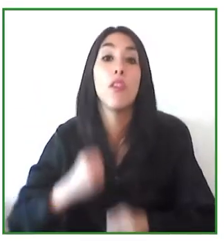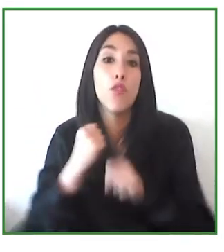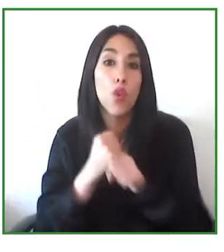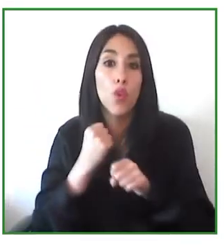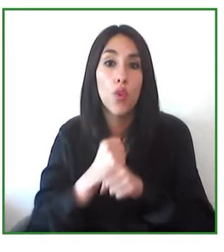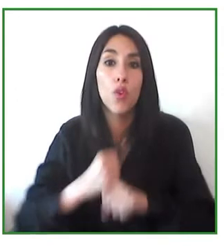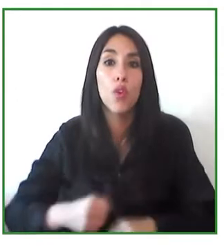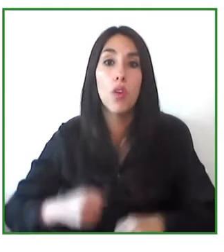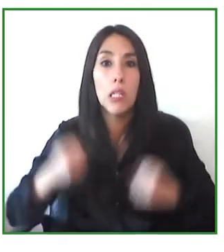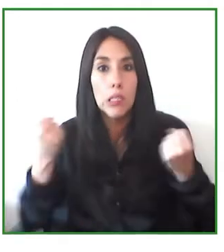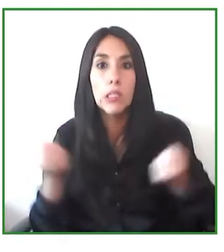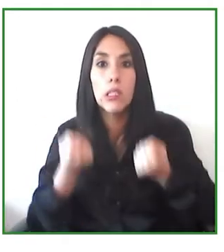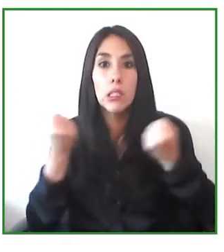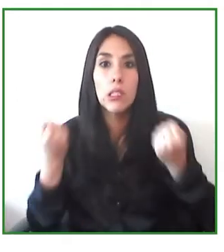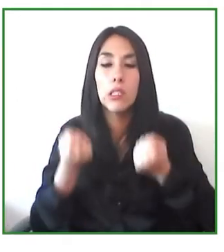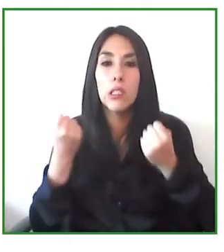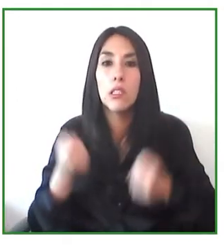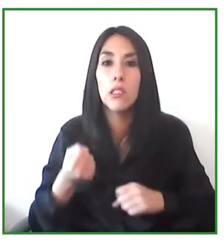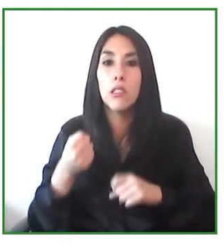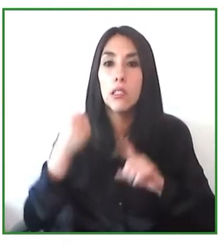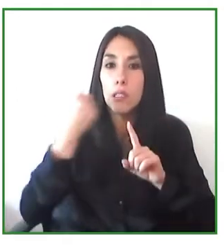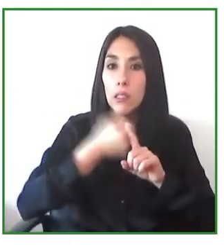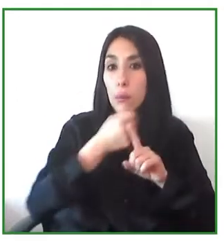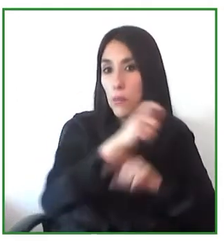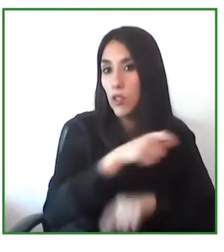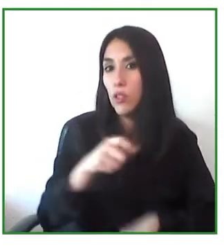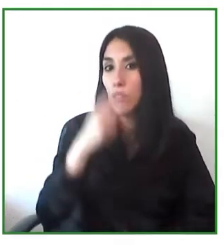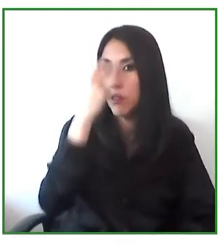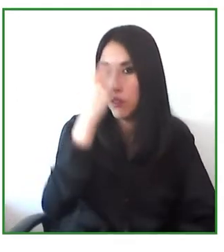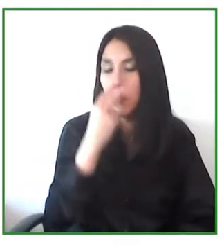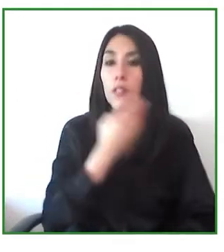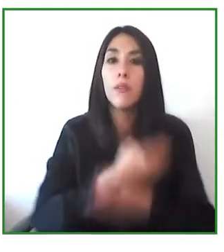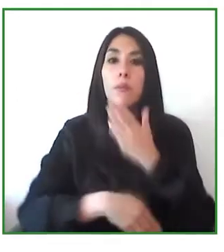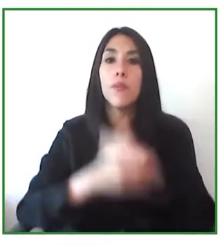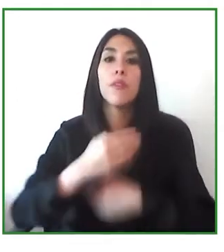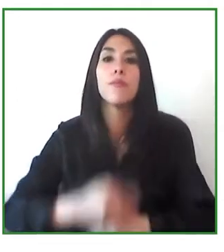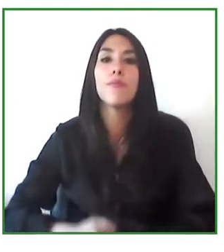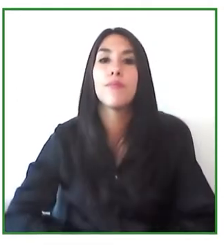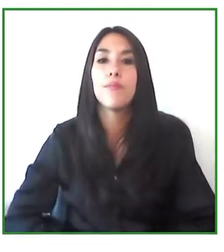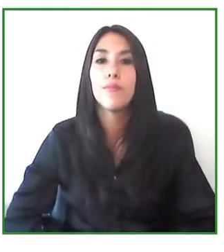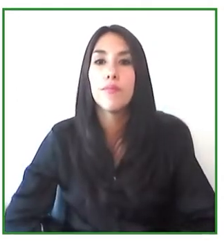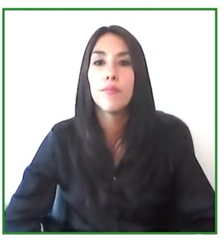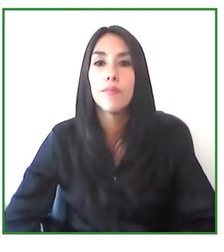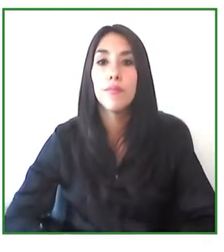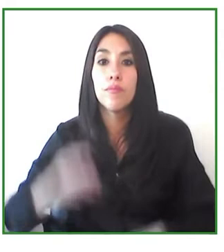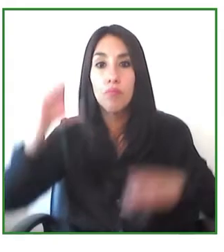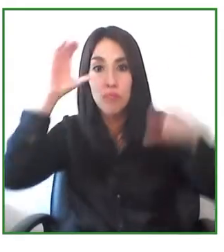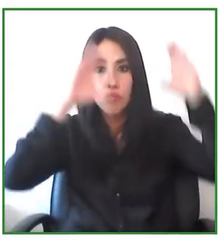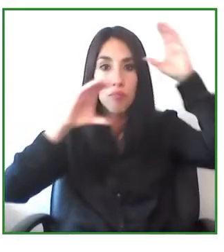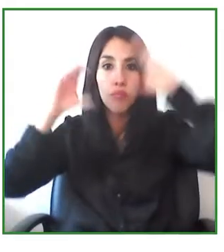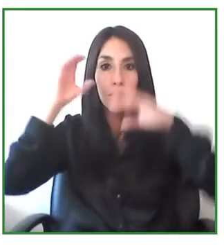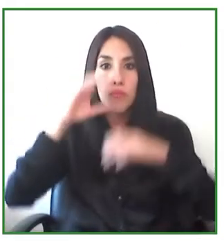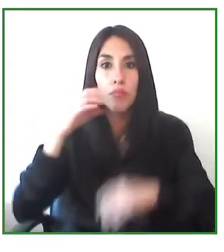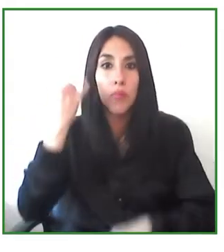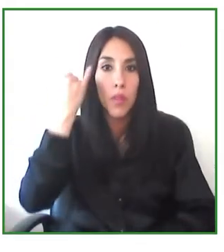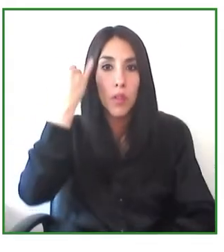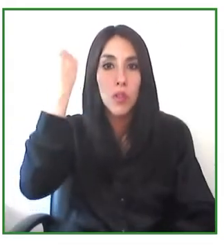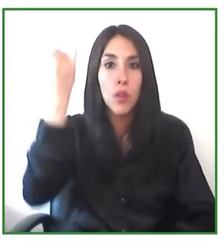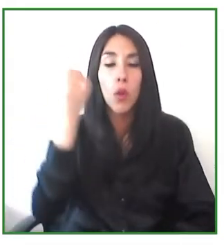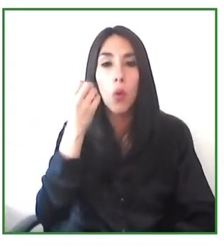hemos buscado siempre poder, digamos, tener iniciativas o herramientas que nos ayuden a llegar mejor a nuestros usuarios.